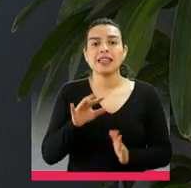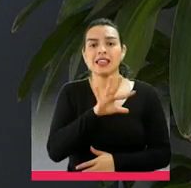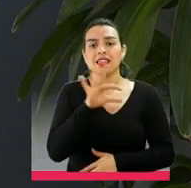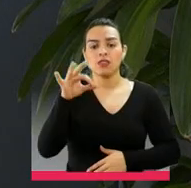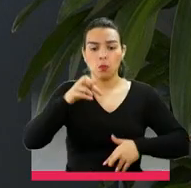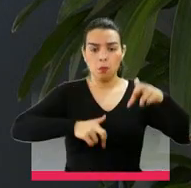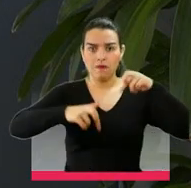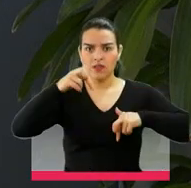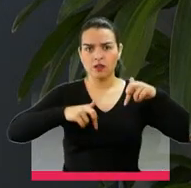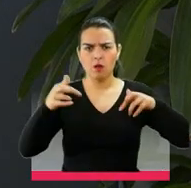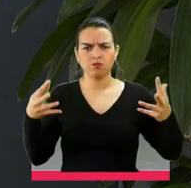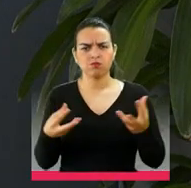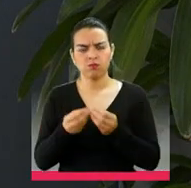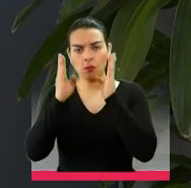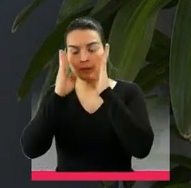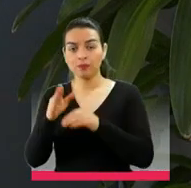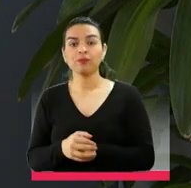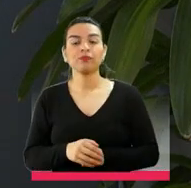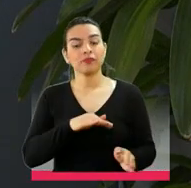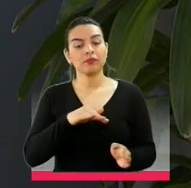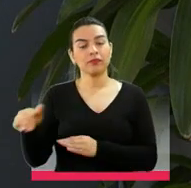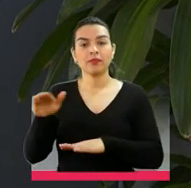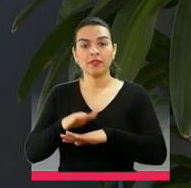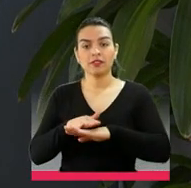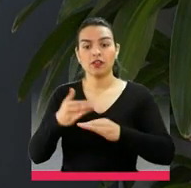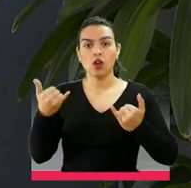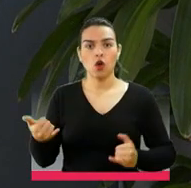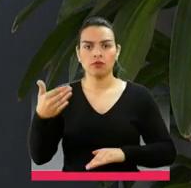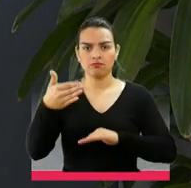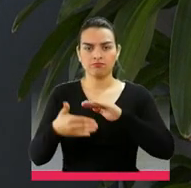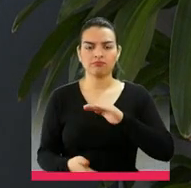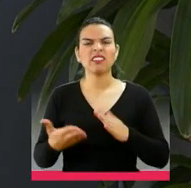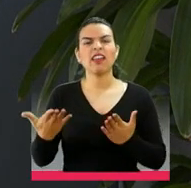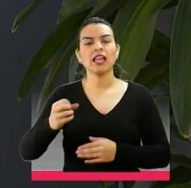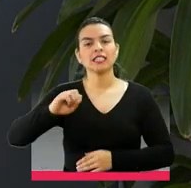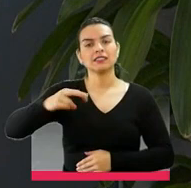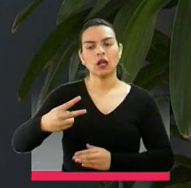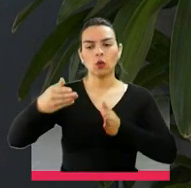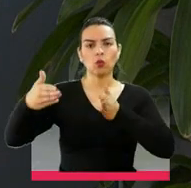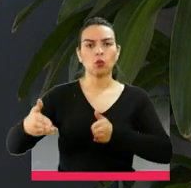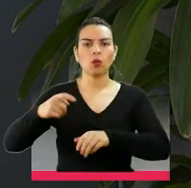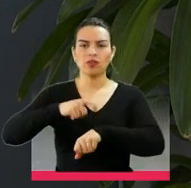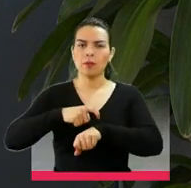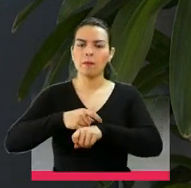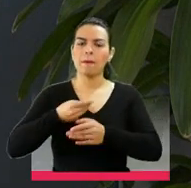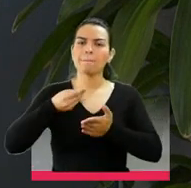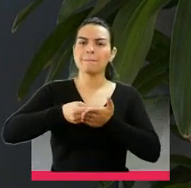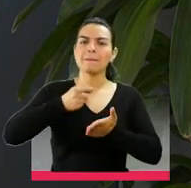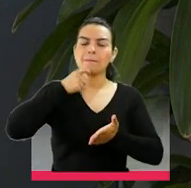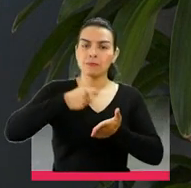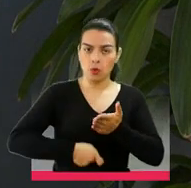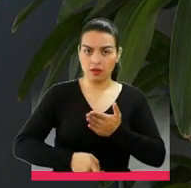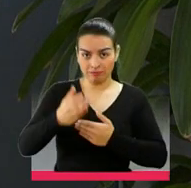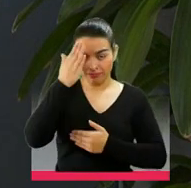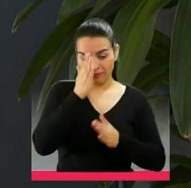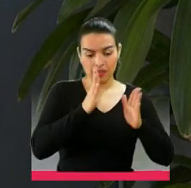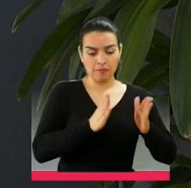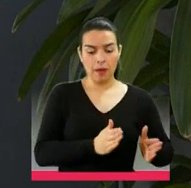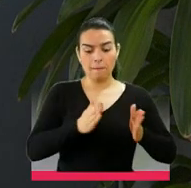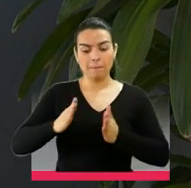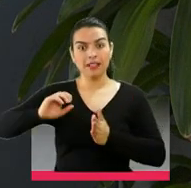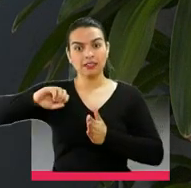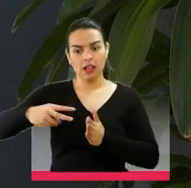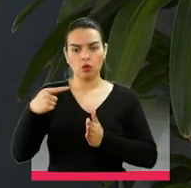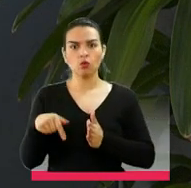Y atención que hoy vence el plazo para pagar la segunda cuota del impuesto predial residencial. En este segundo corte, el distrito espera recaudar alrededor